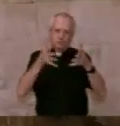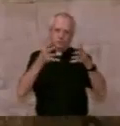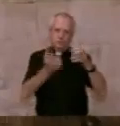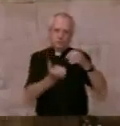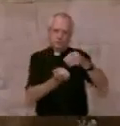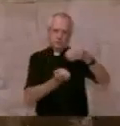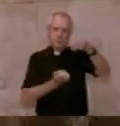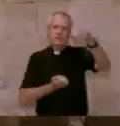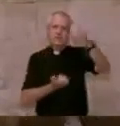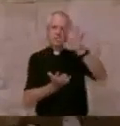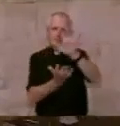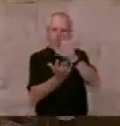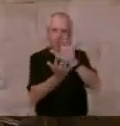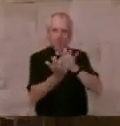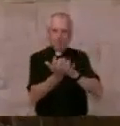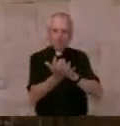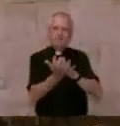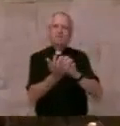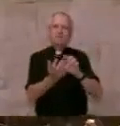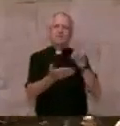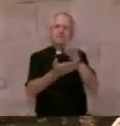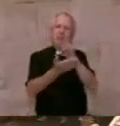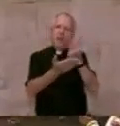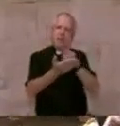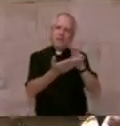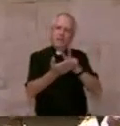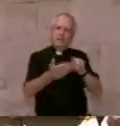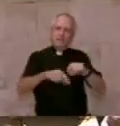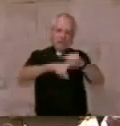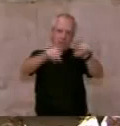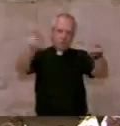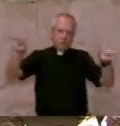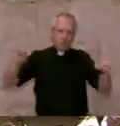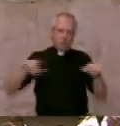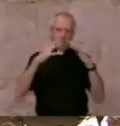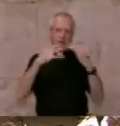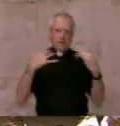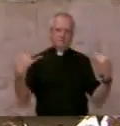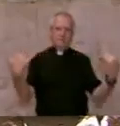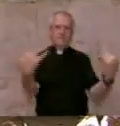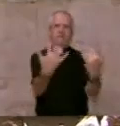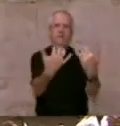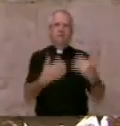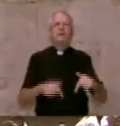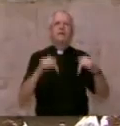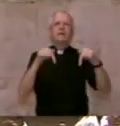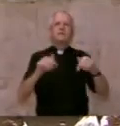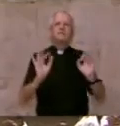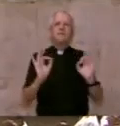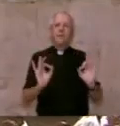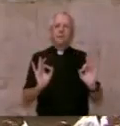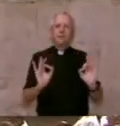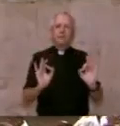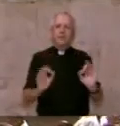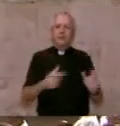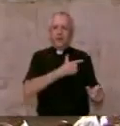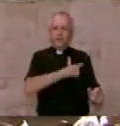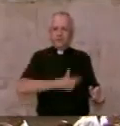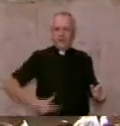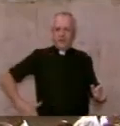las letras apostólicas y que sean leídas a los fieles. En este momento, el